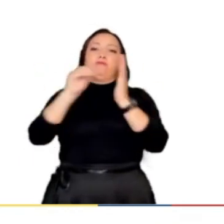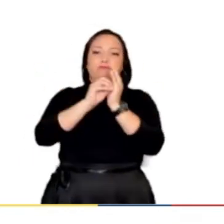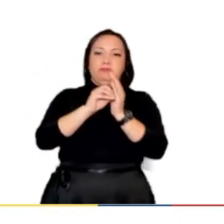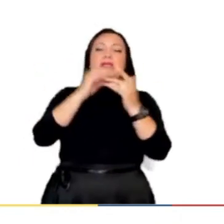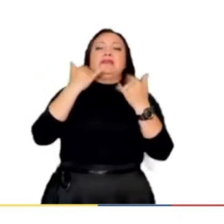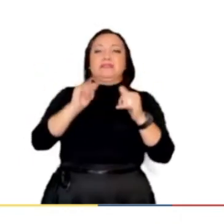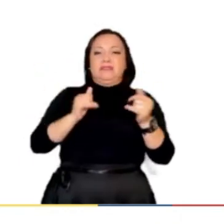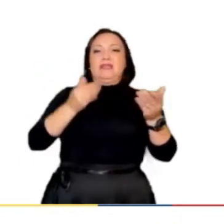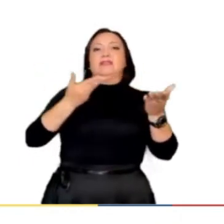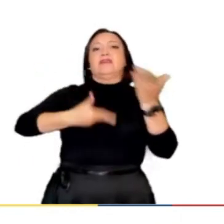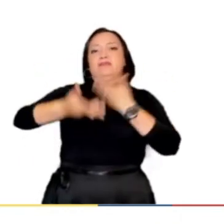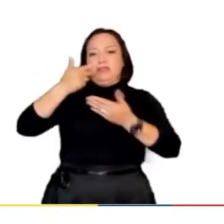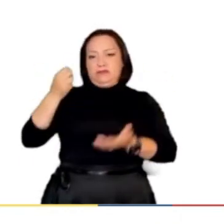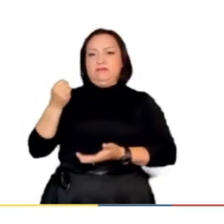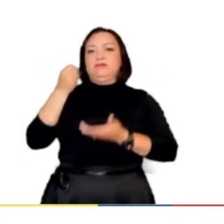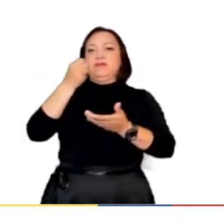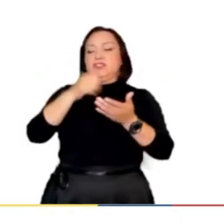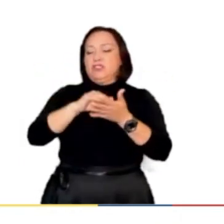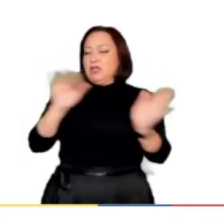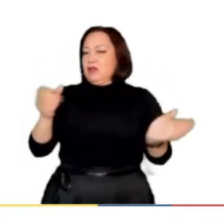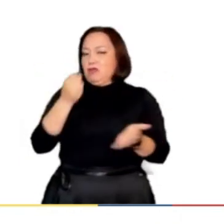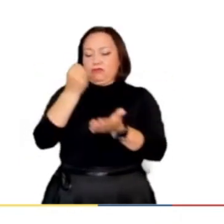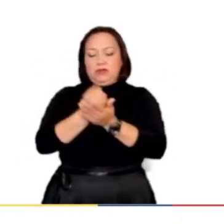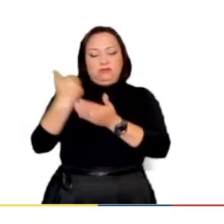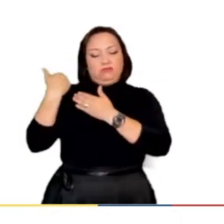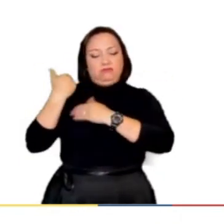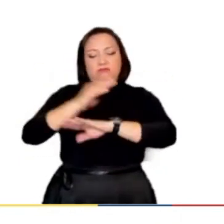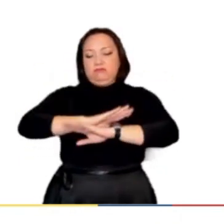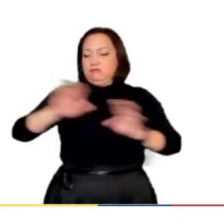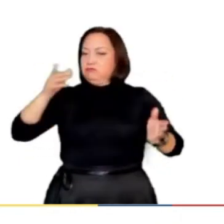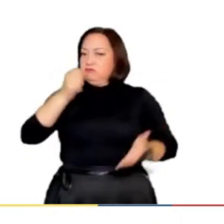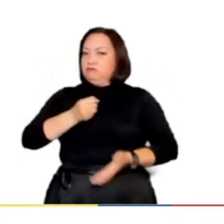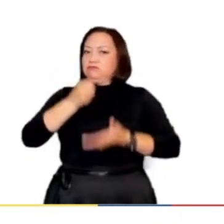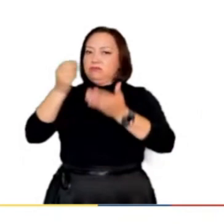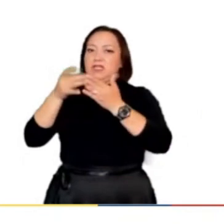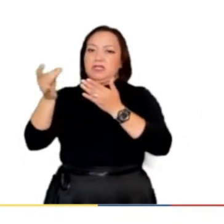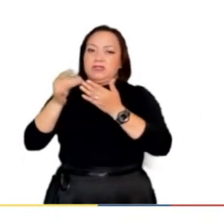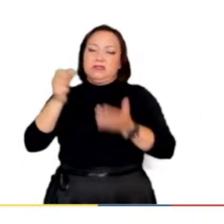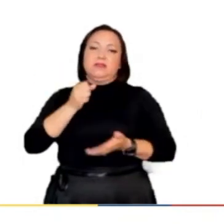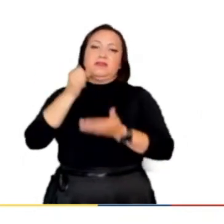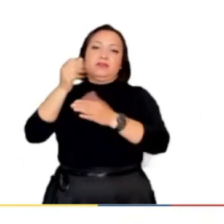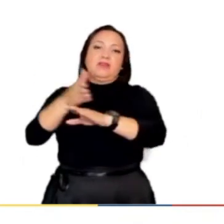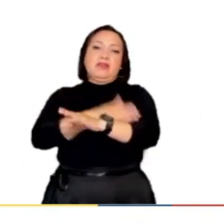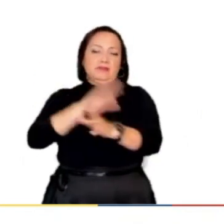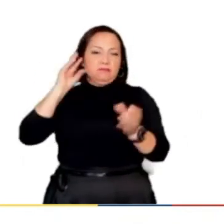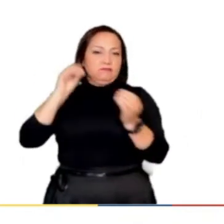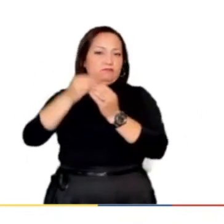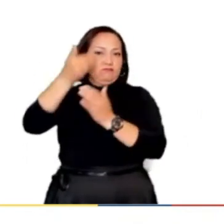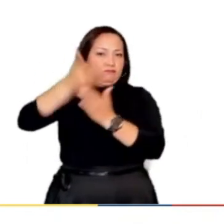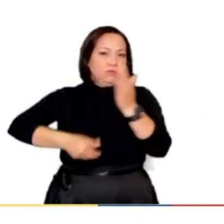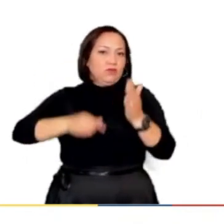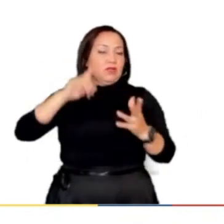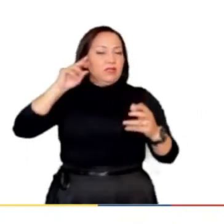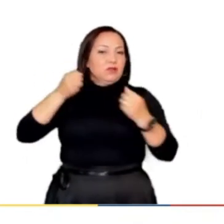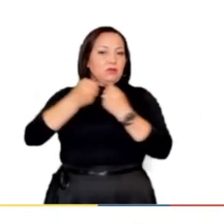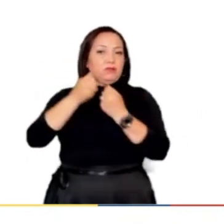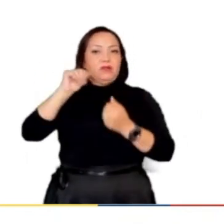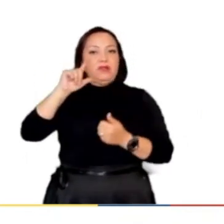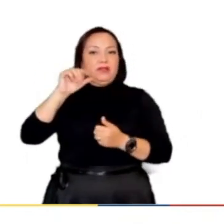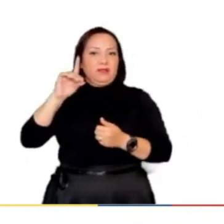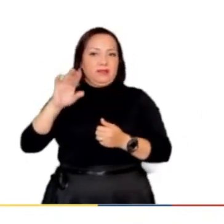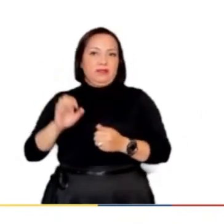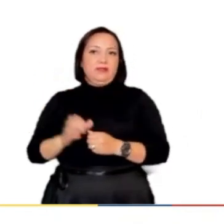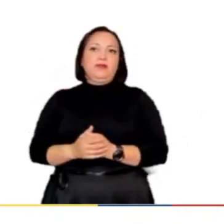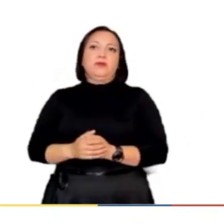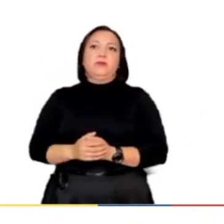y había cumplido su obligación legal de reintegrar las divisas de acuerdo con lo previsto en las normas del convenio a LADI.